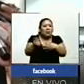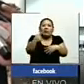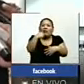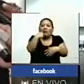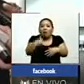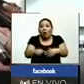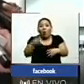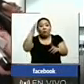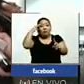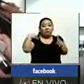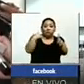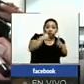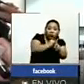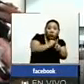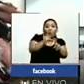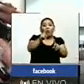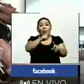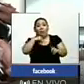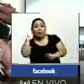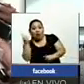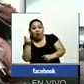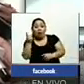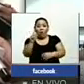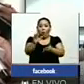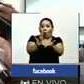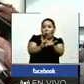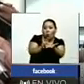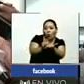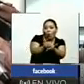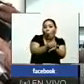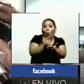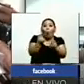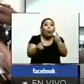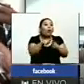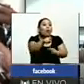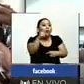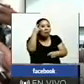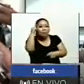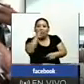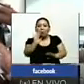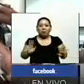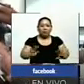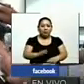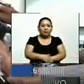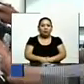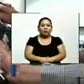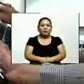de violar a una mujer, de extorsionar a un empresario, no le andan preguntando de qué ideología política es.